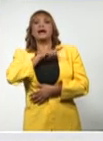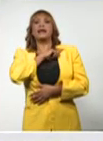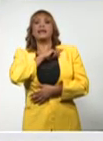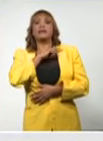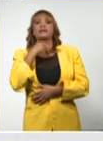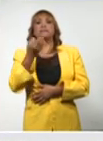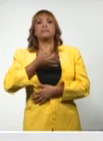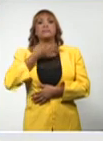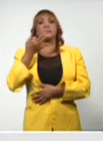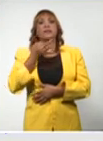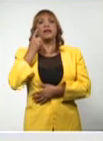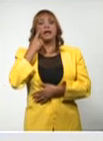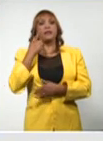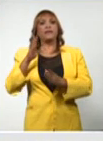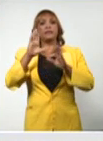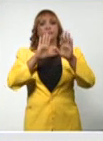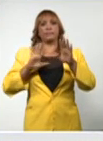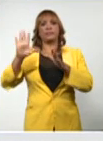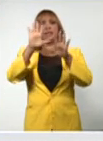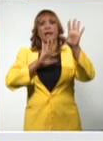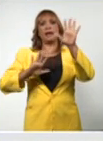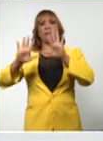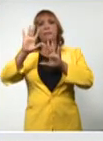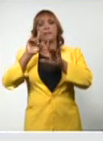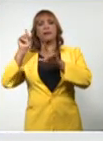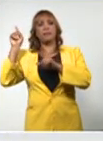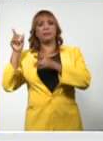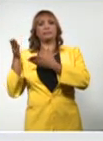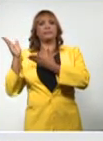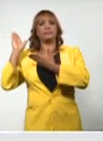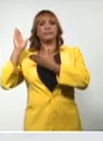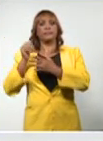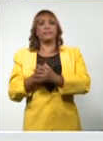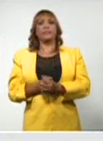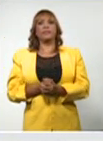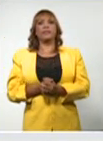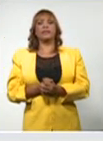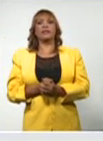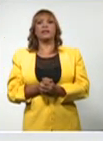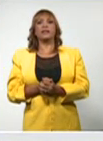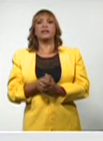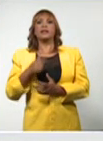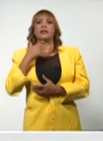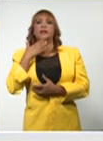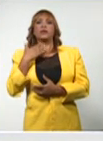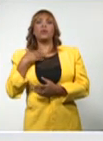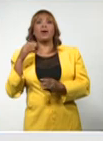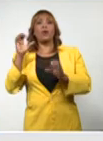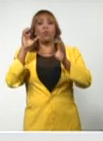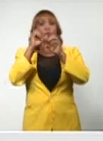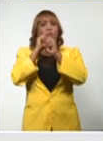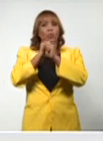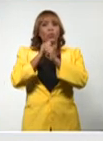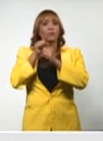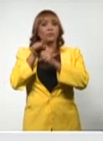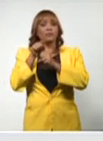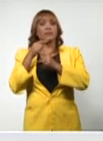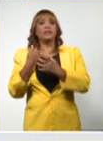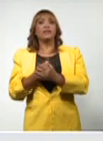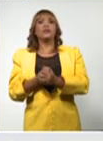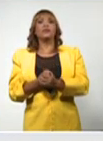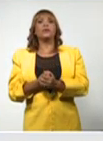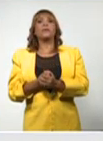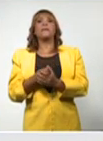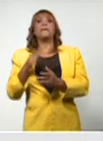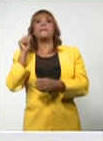ahí tienen ustedes el mapa, cómo se mantiene, los que están más oscuros son los que tienen más casos,